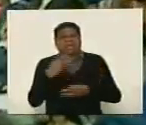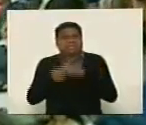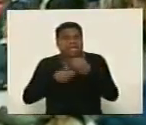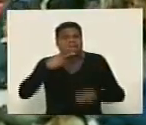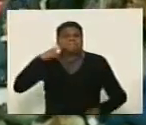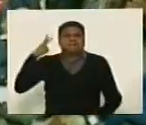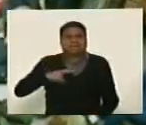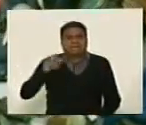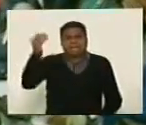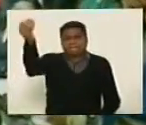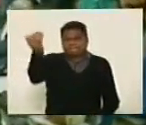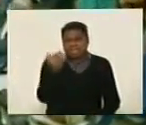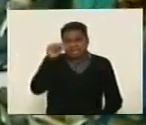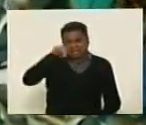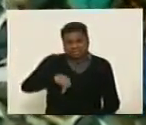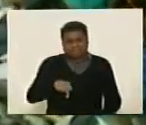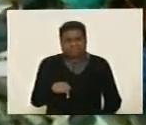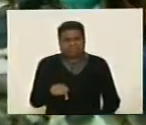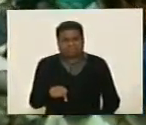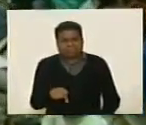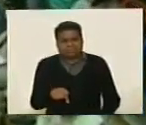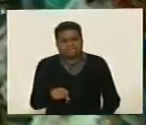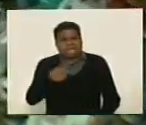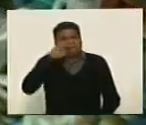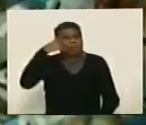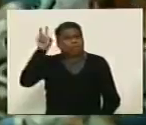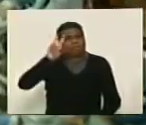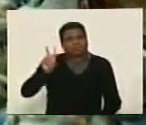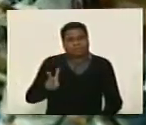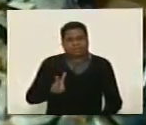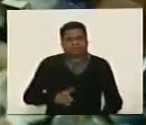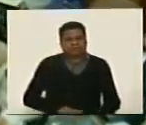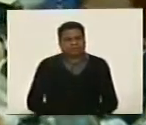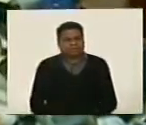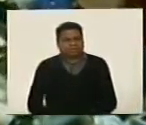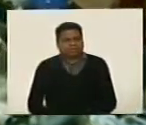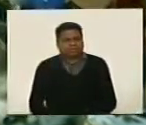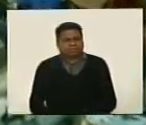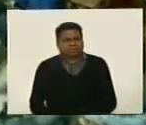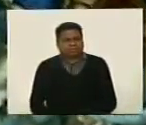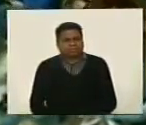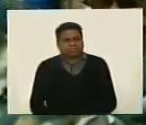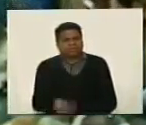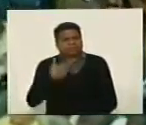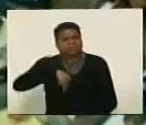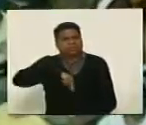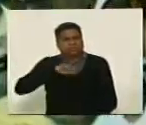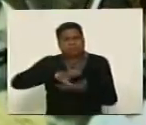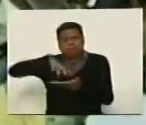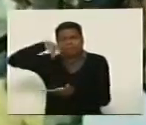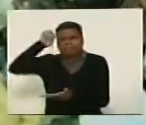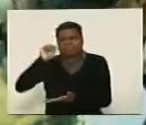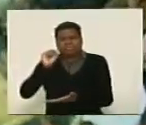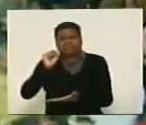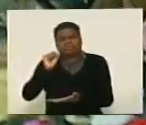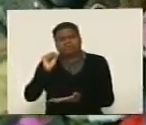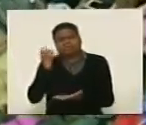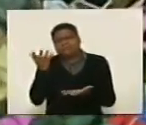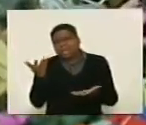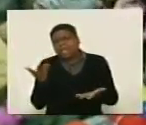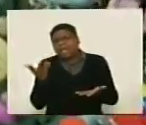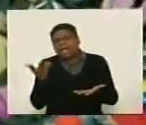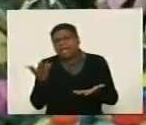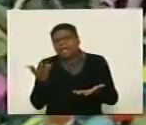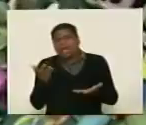y lleguen esos bienes al pueblo venezolano. ¿Cómo hemos tenido que aprender entonces a